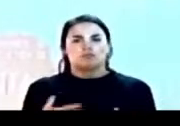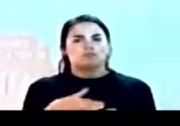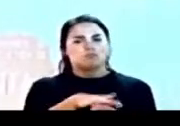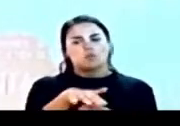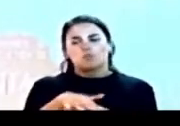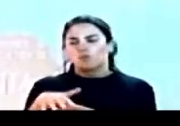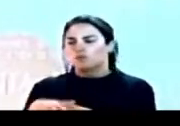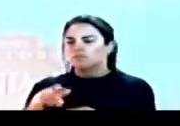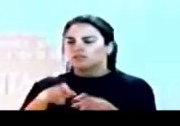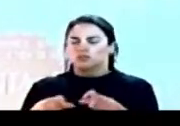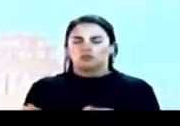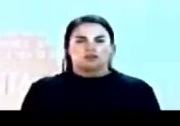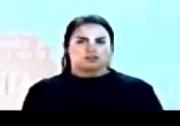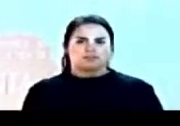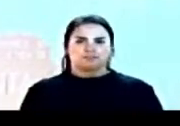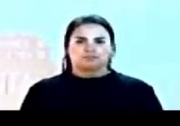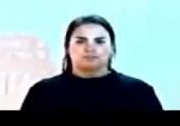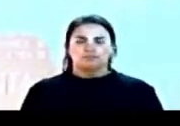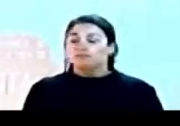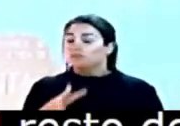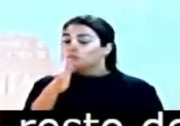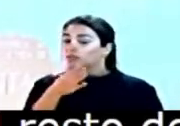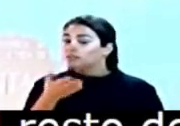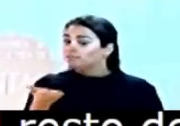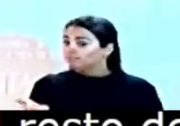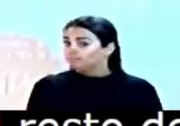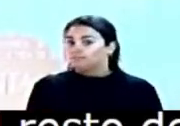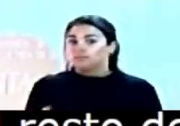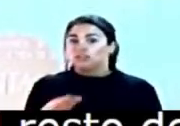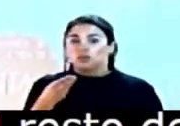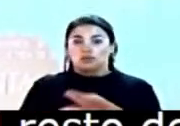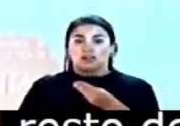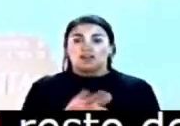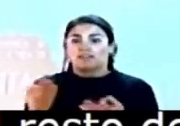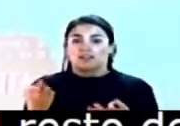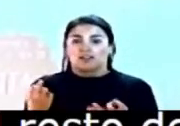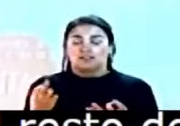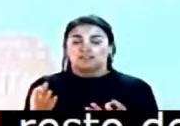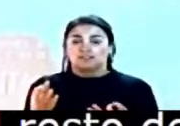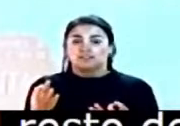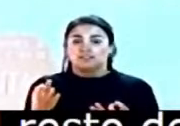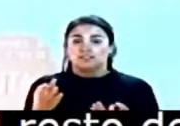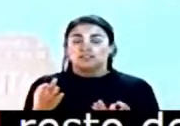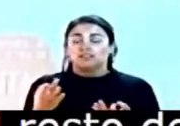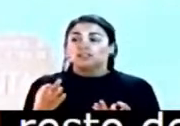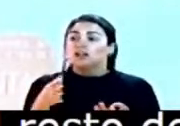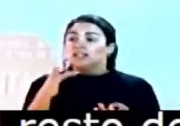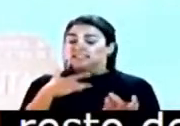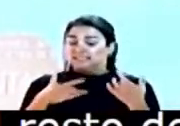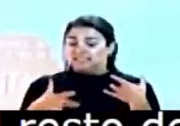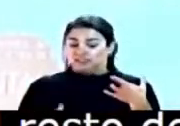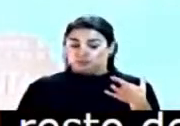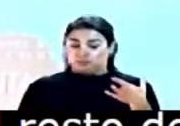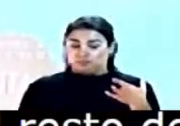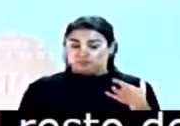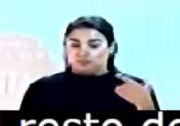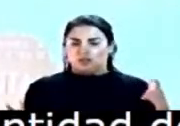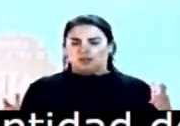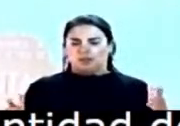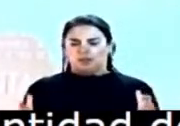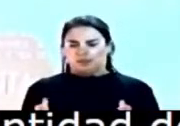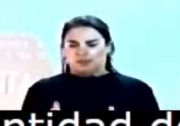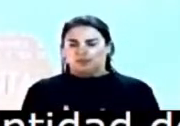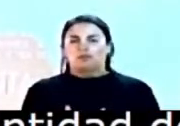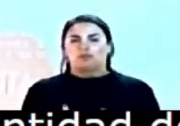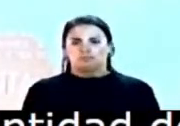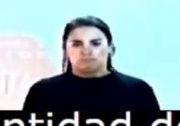población posible, porque esto es lo que está haciendo que la sintomatología del